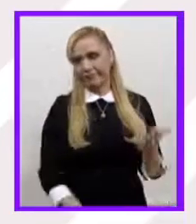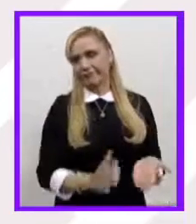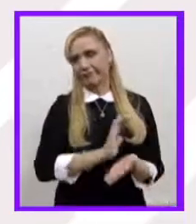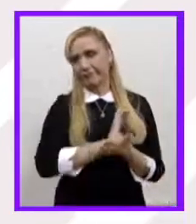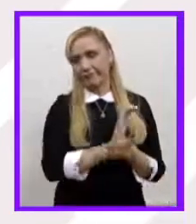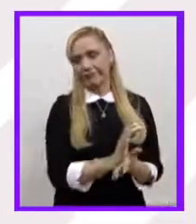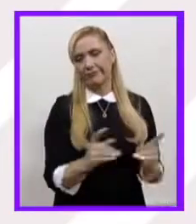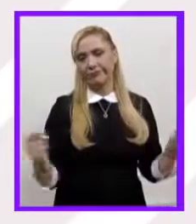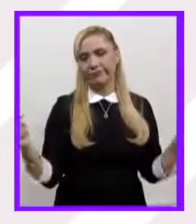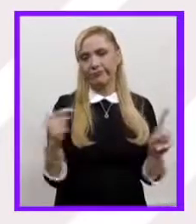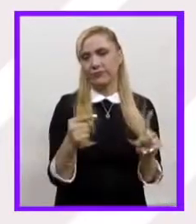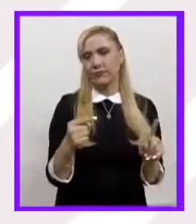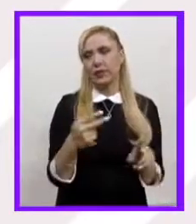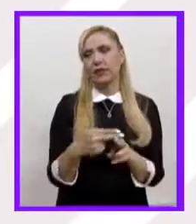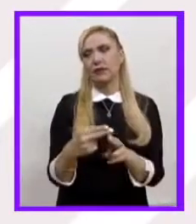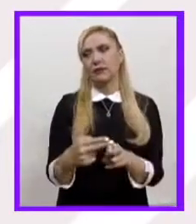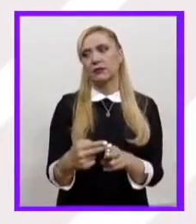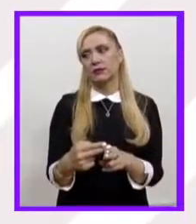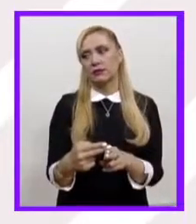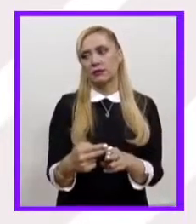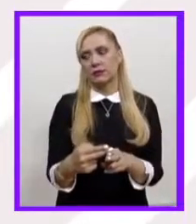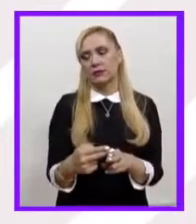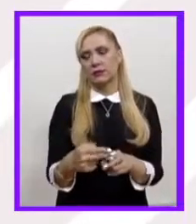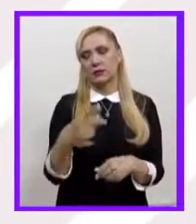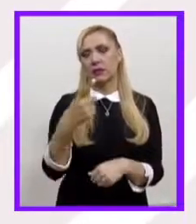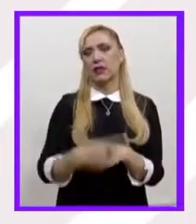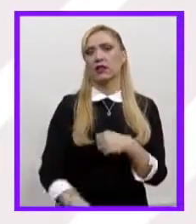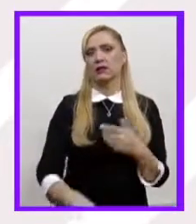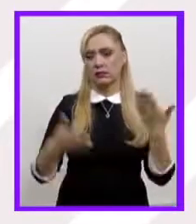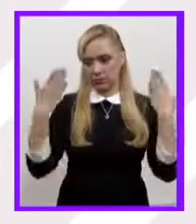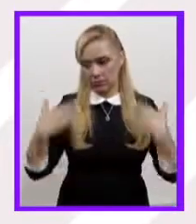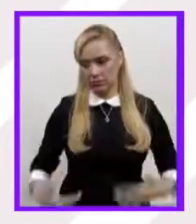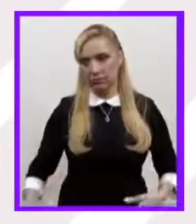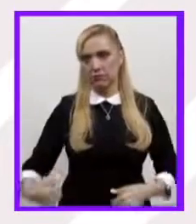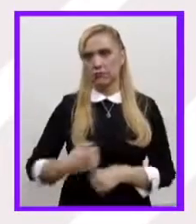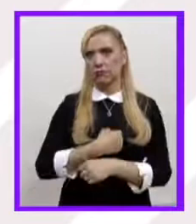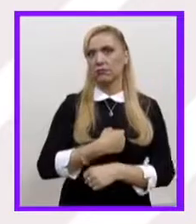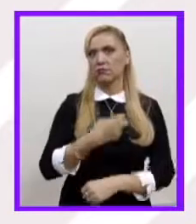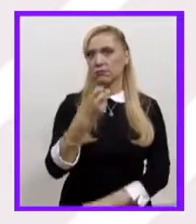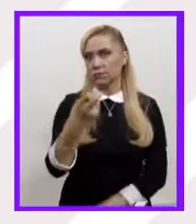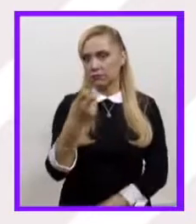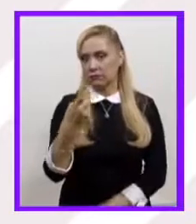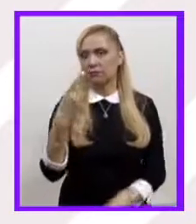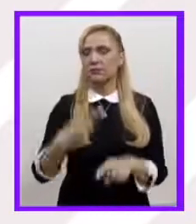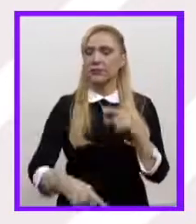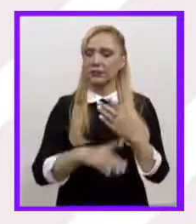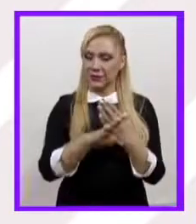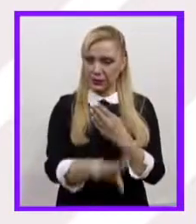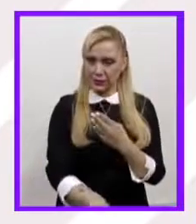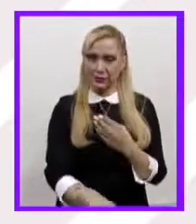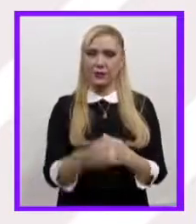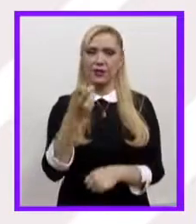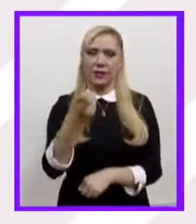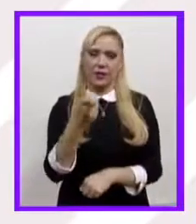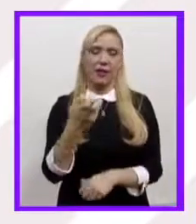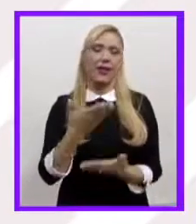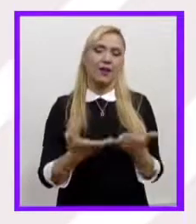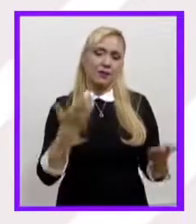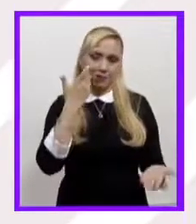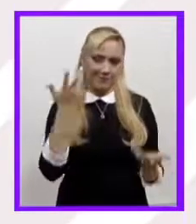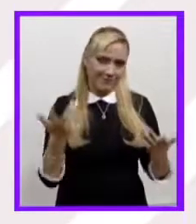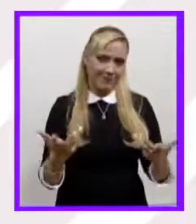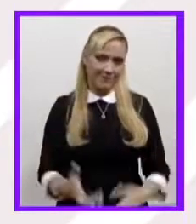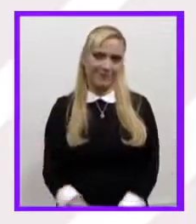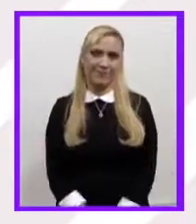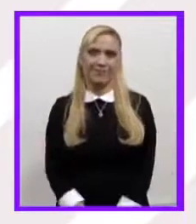discriminación directa, donde incluso pues hay daños físicos, ¿no? Eso es prevención primaria, y eso es lo que estamos buscando.